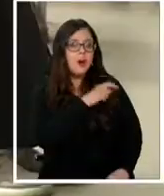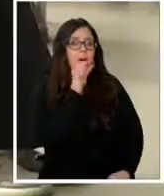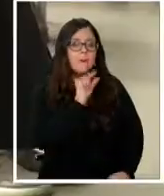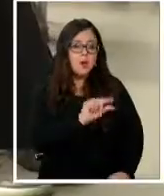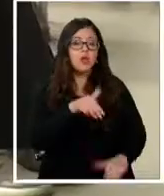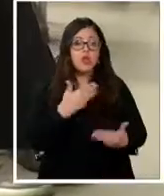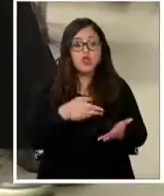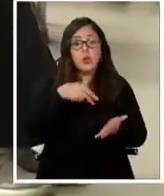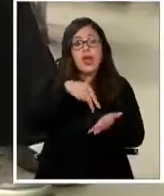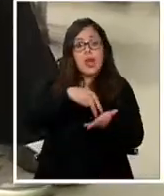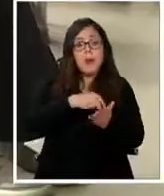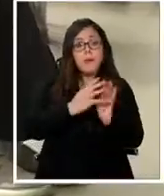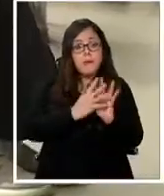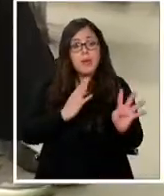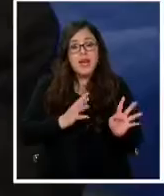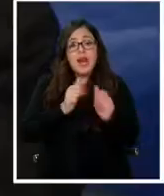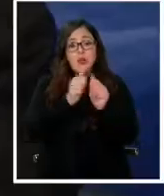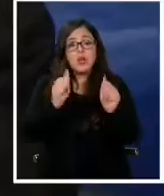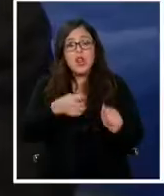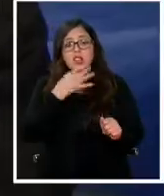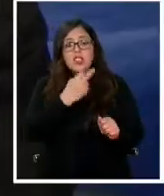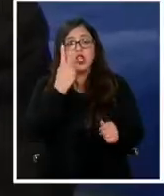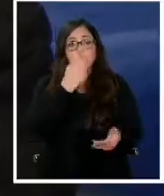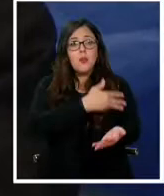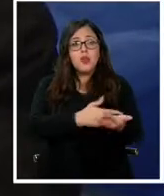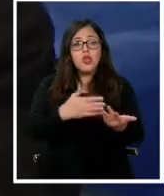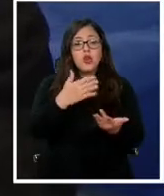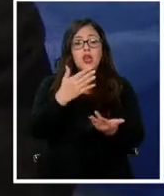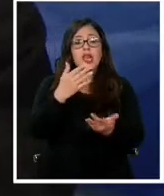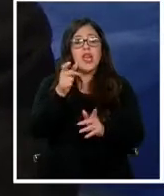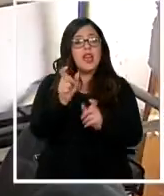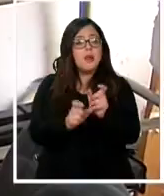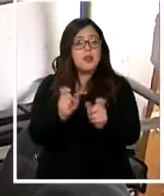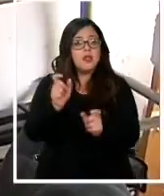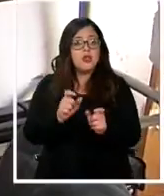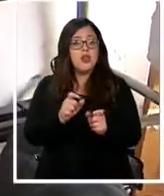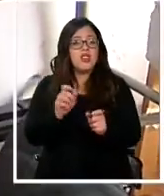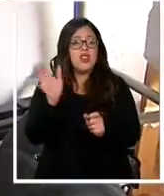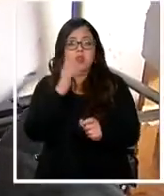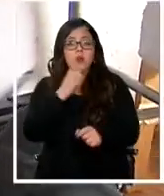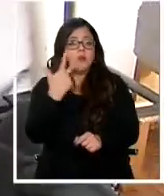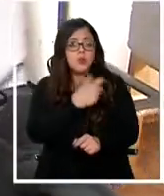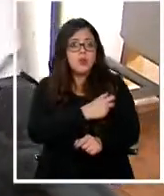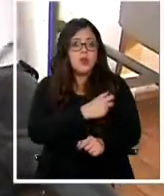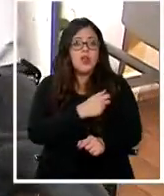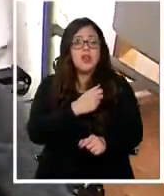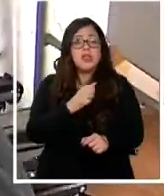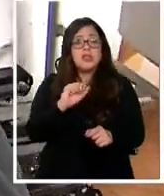y pese a la espera, la autoridad cifró en 2 millones el número de rezagados en segundo refuerzo a